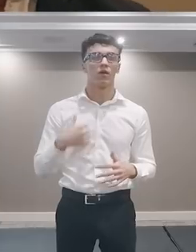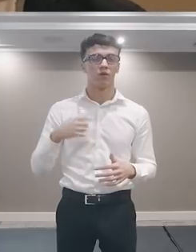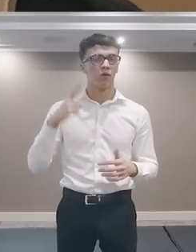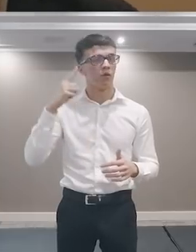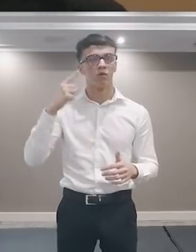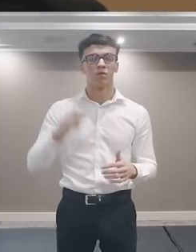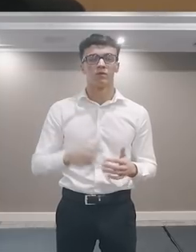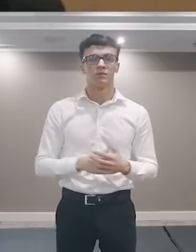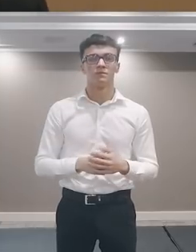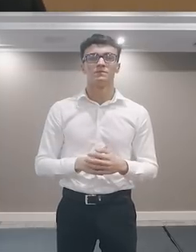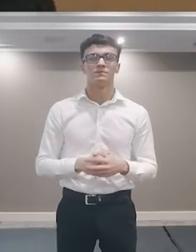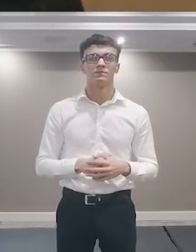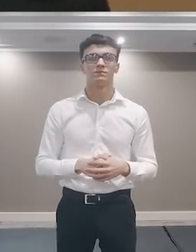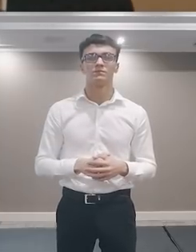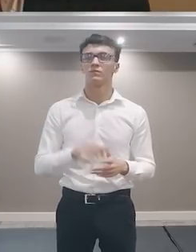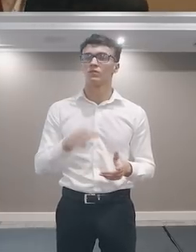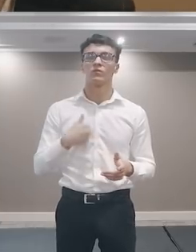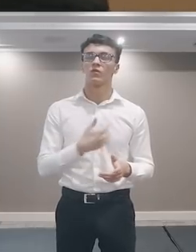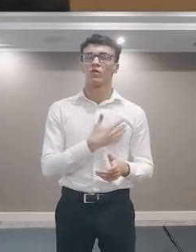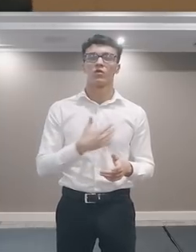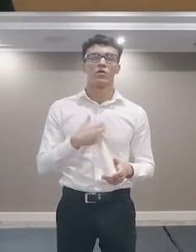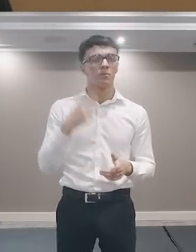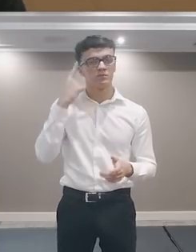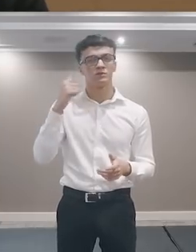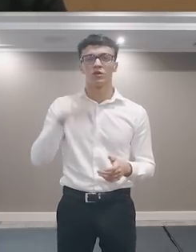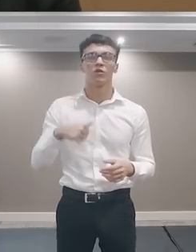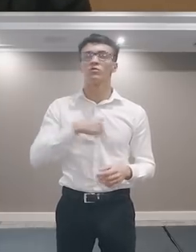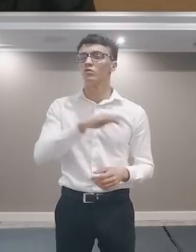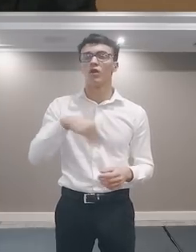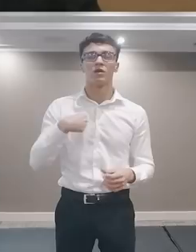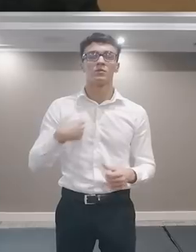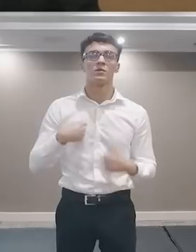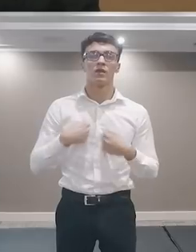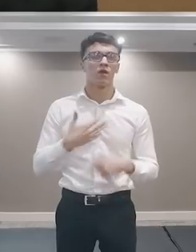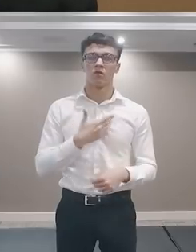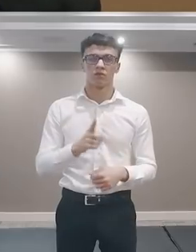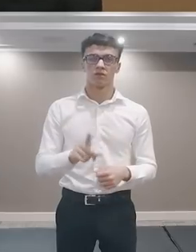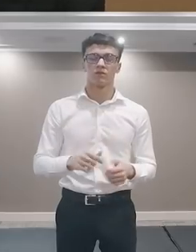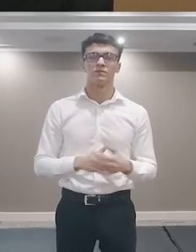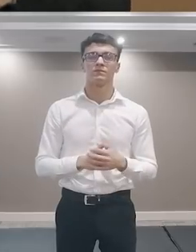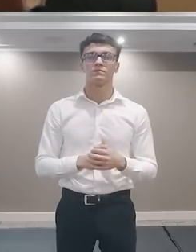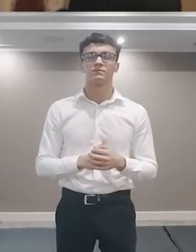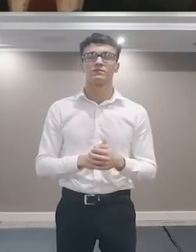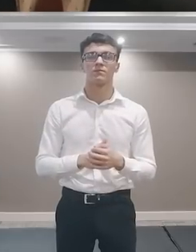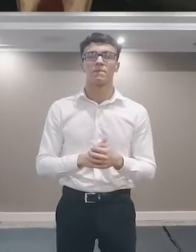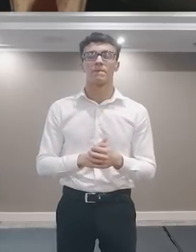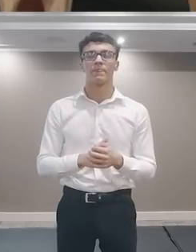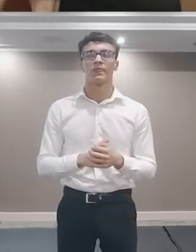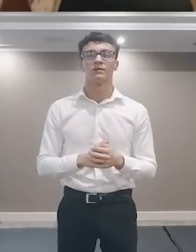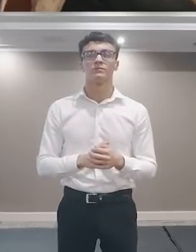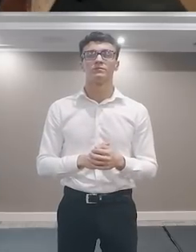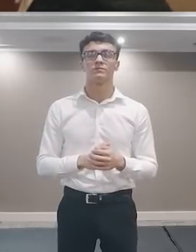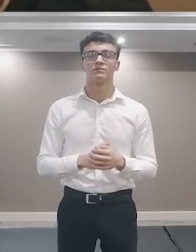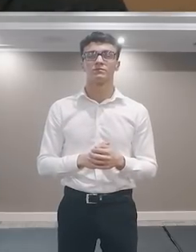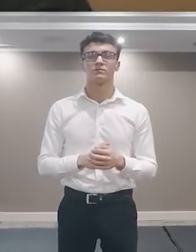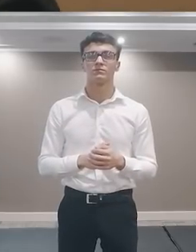así no quiero estar toda mi vida realmente quiero disfrutar vamos a hacer un parón y vamos a ver dónde dónde queremos ir